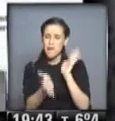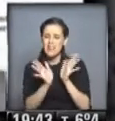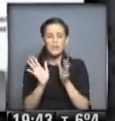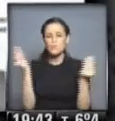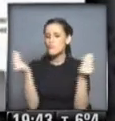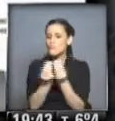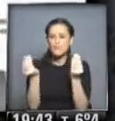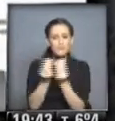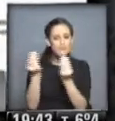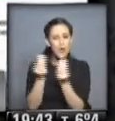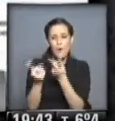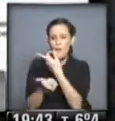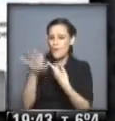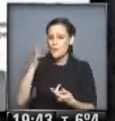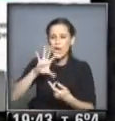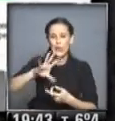delitos.